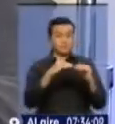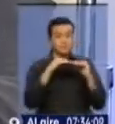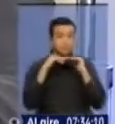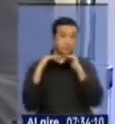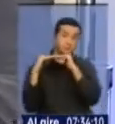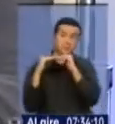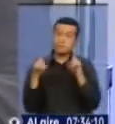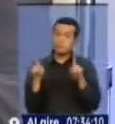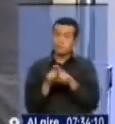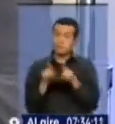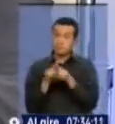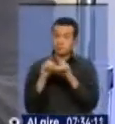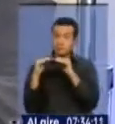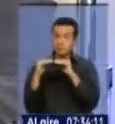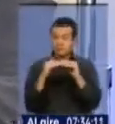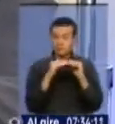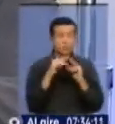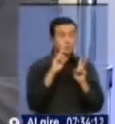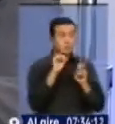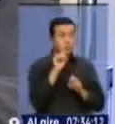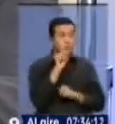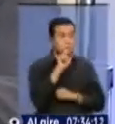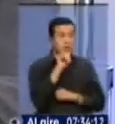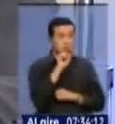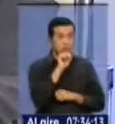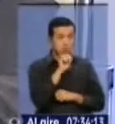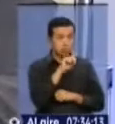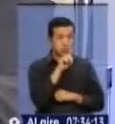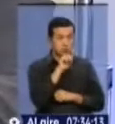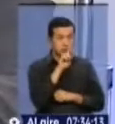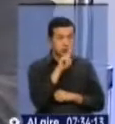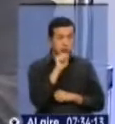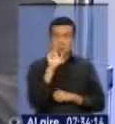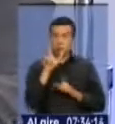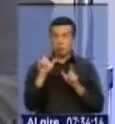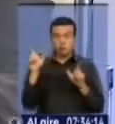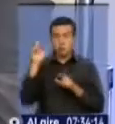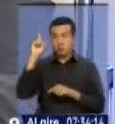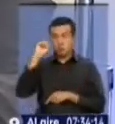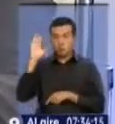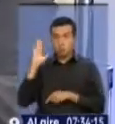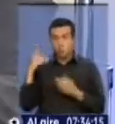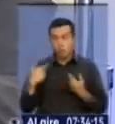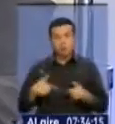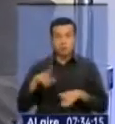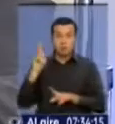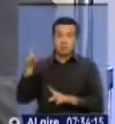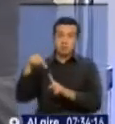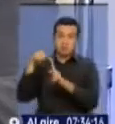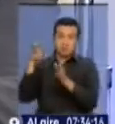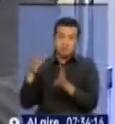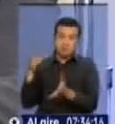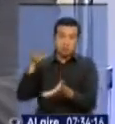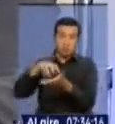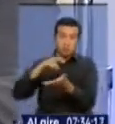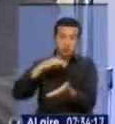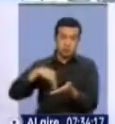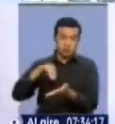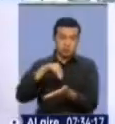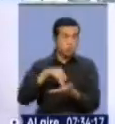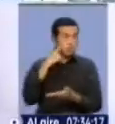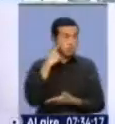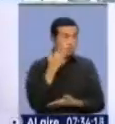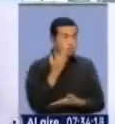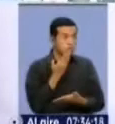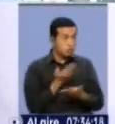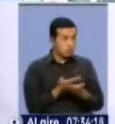lo tanto también a la democracia se reclama esa sombra me refiero a todas las personas que hayan contratado con el estado incluso el prefecto de la provincia de manabí pero sólo tiene